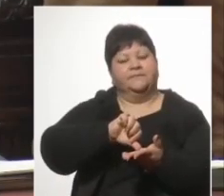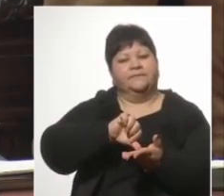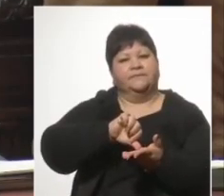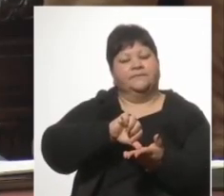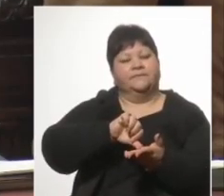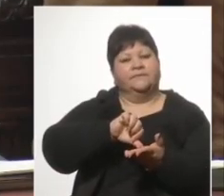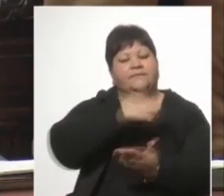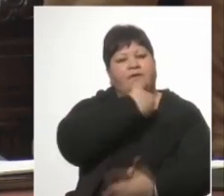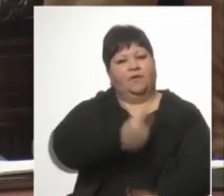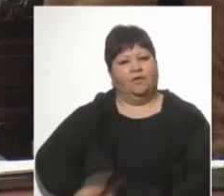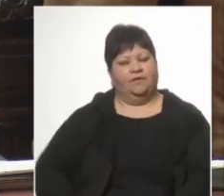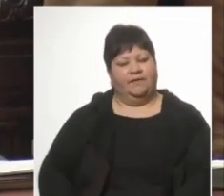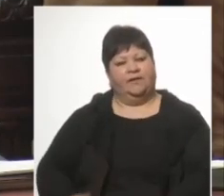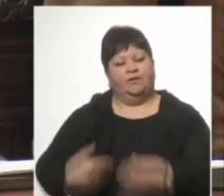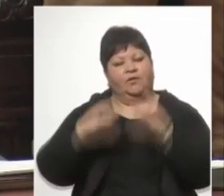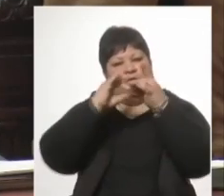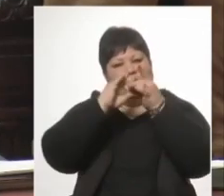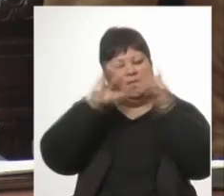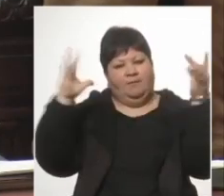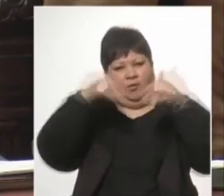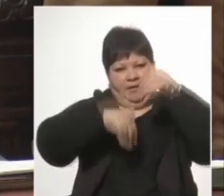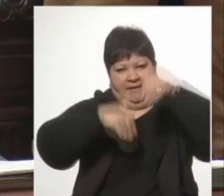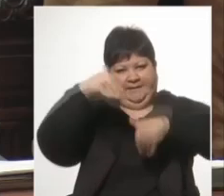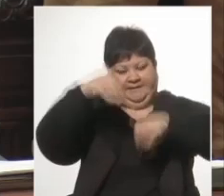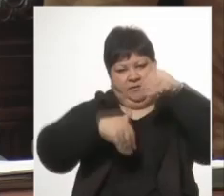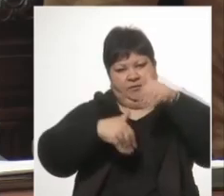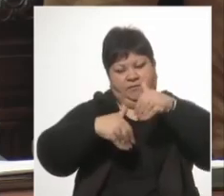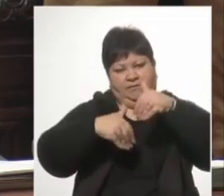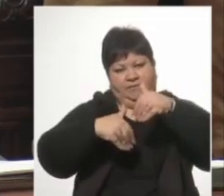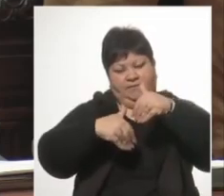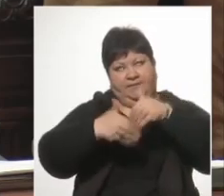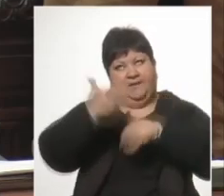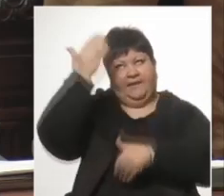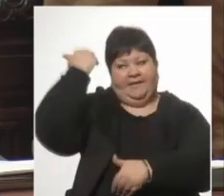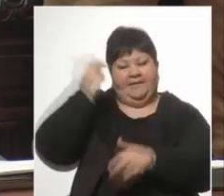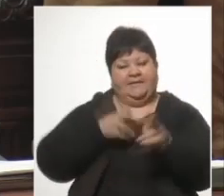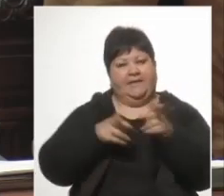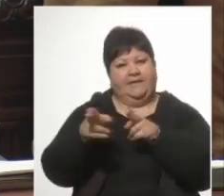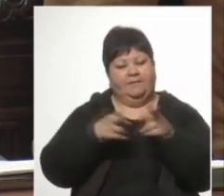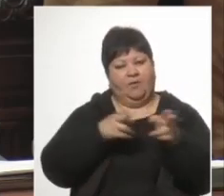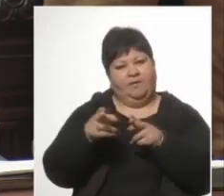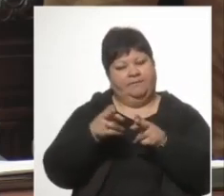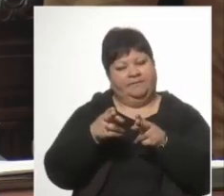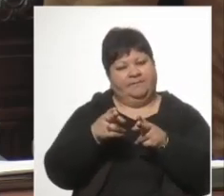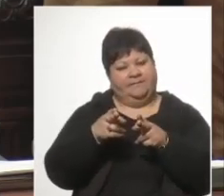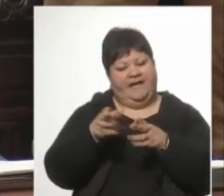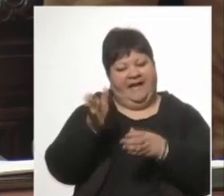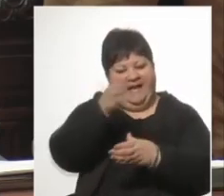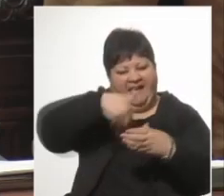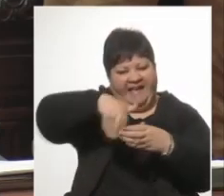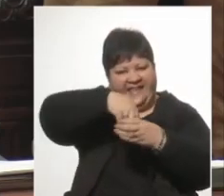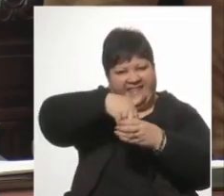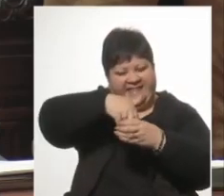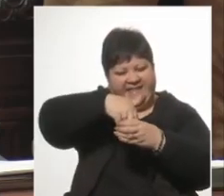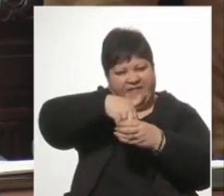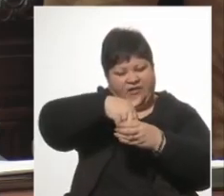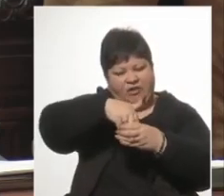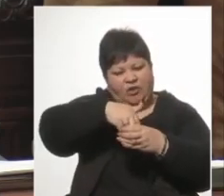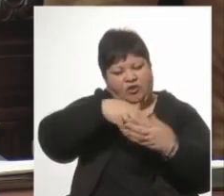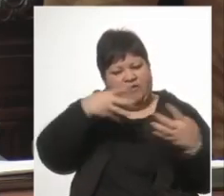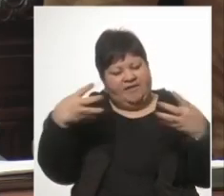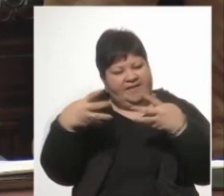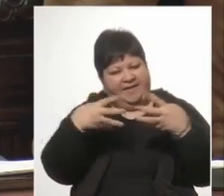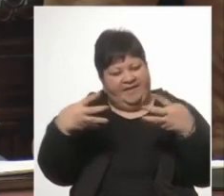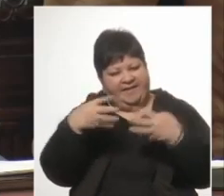el gobierno democrático de la época declaró el estado de guerra interno el 15